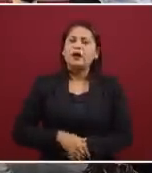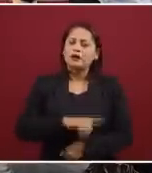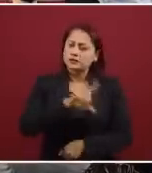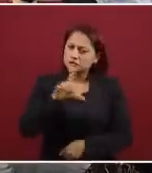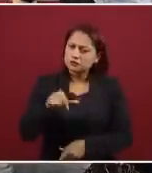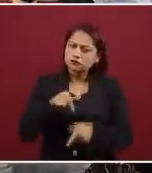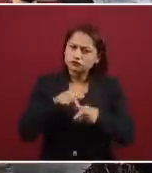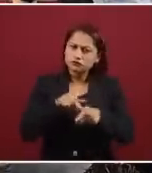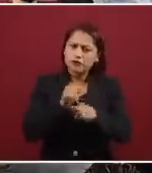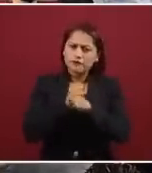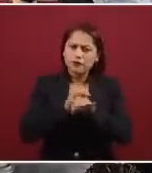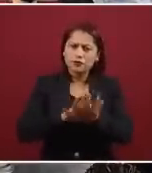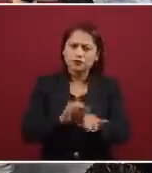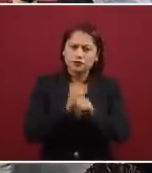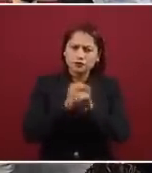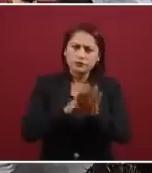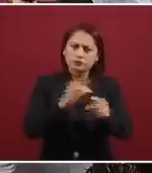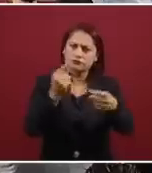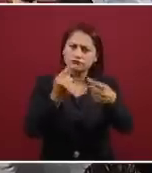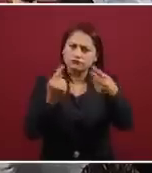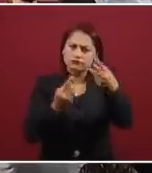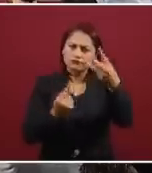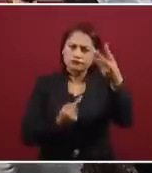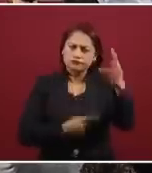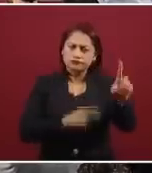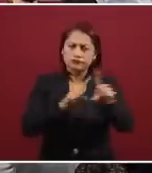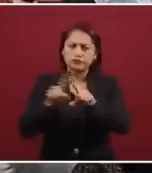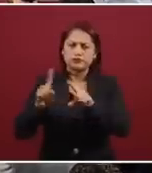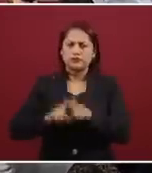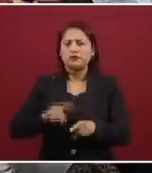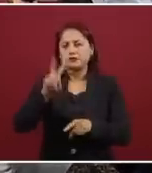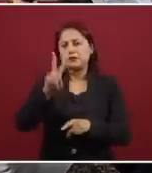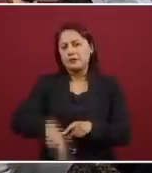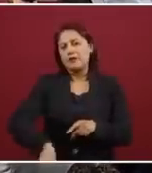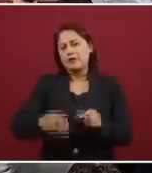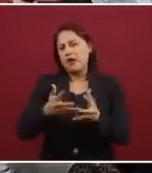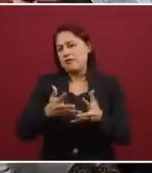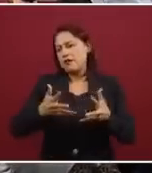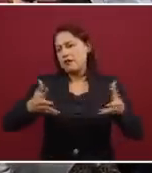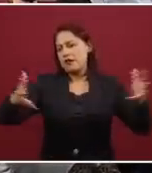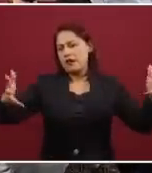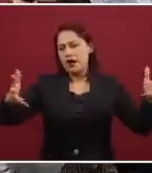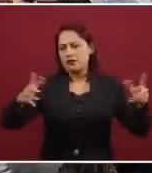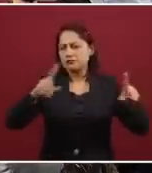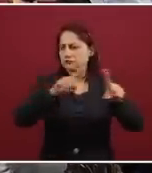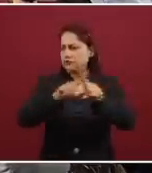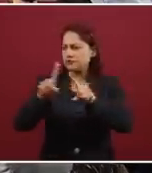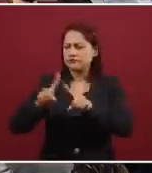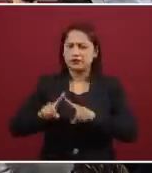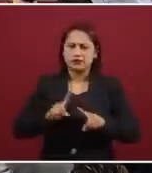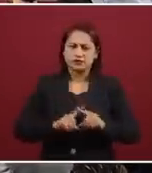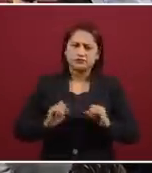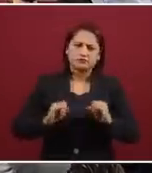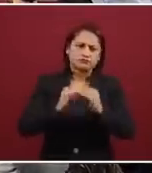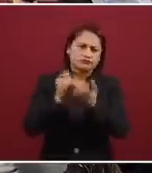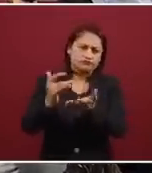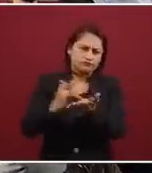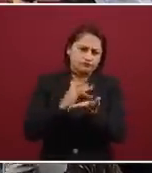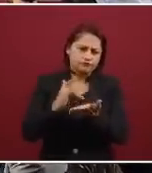es muy amplio, participan todas las áreas, pero como lo dijimos,